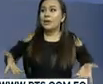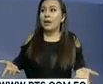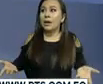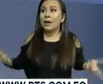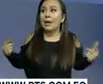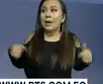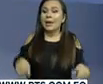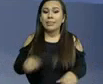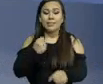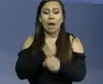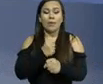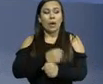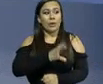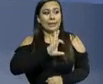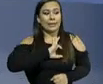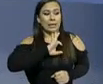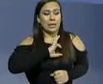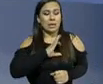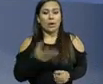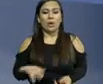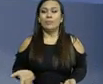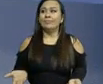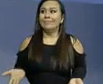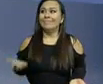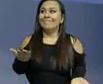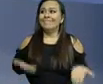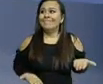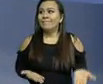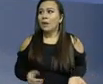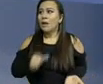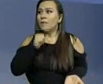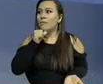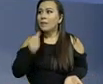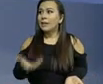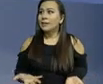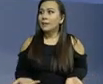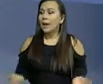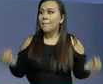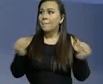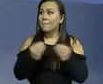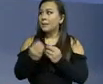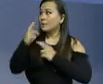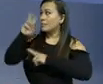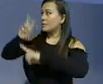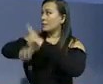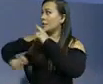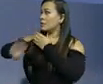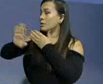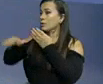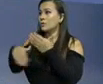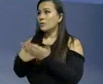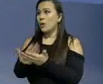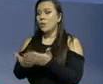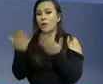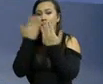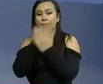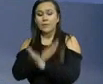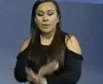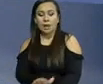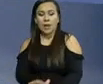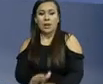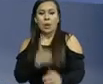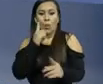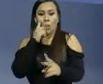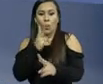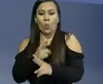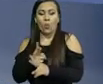trabajo técnico específico que al parecer pues no arrojaba en primera instancia las conclusiones y el